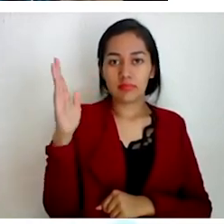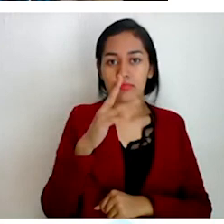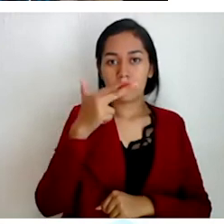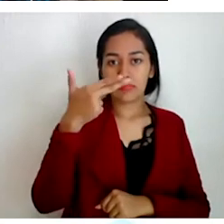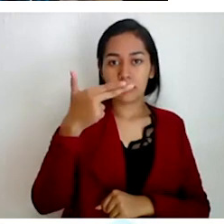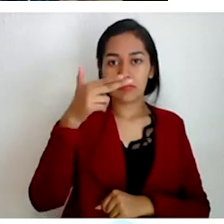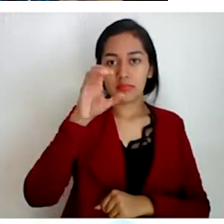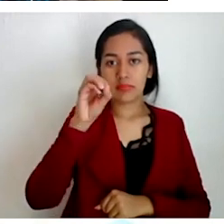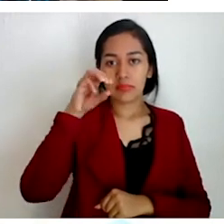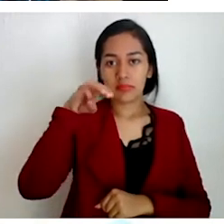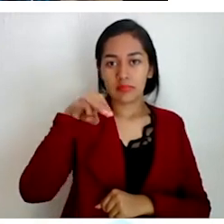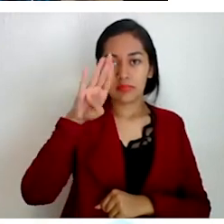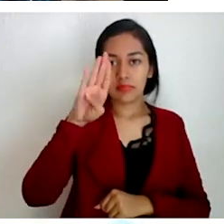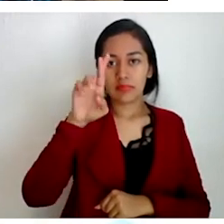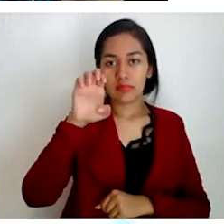comentarios.